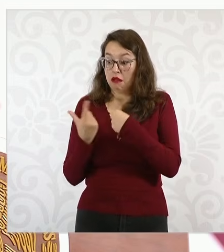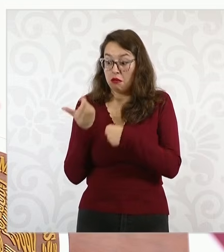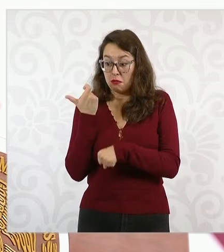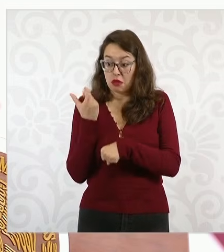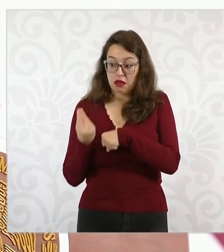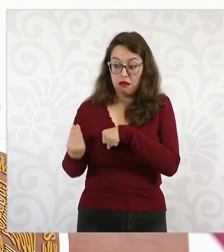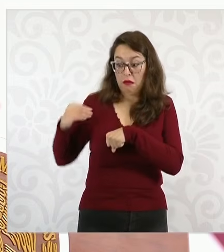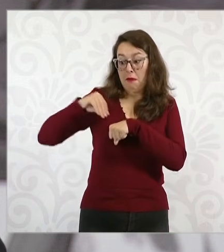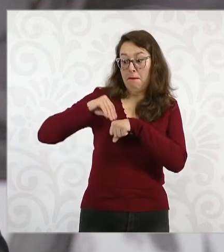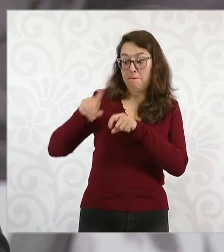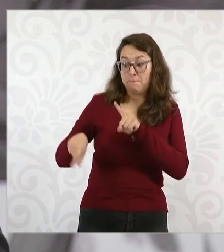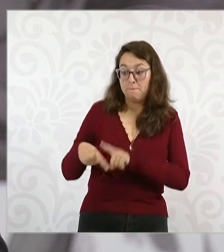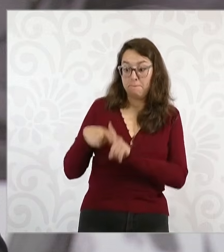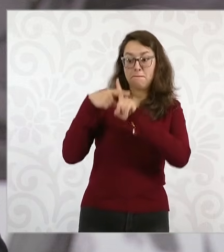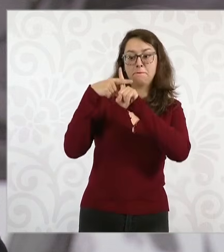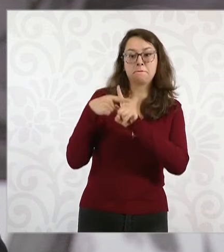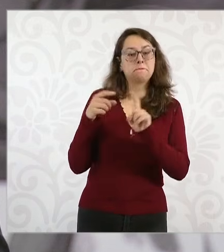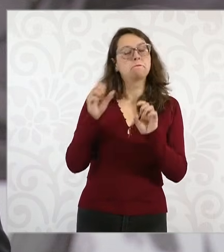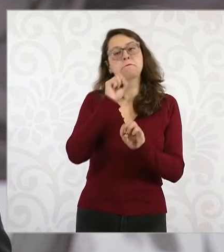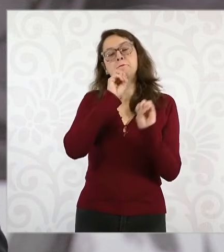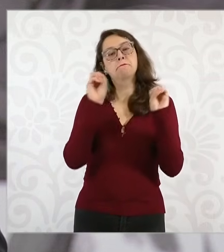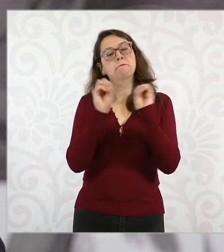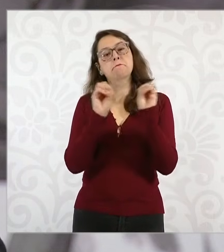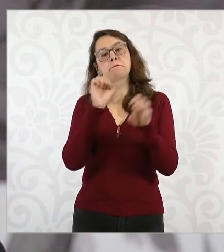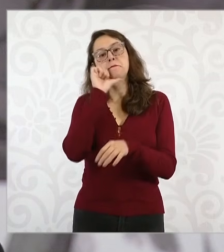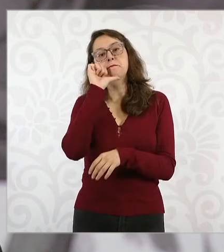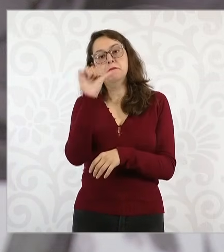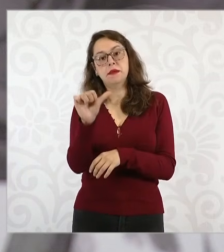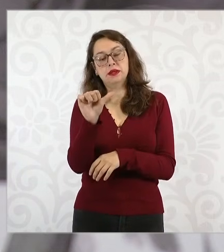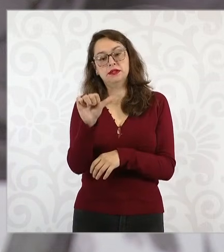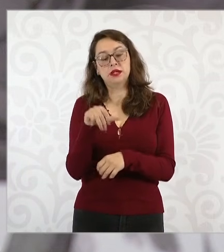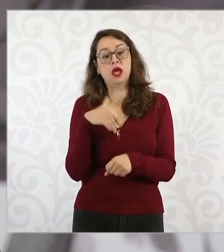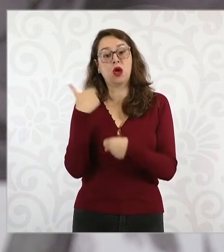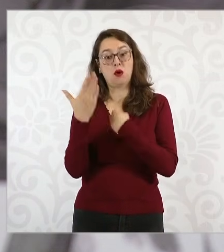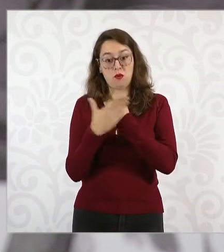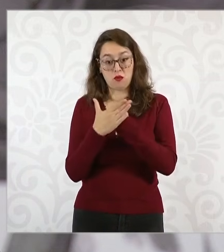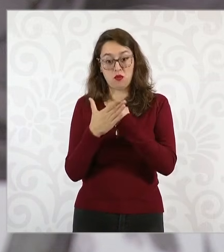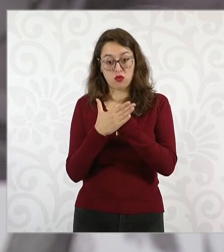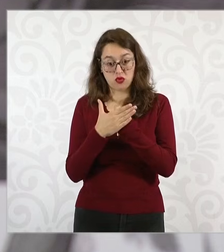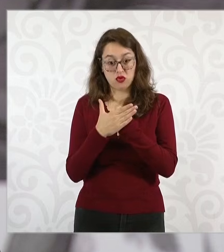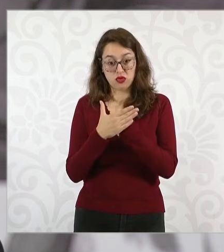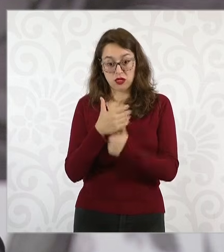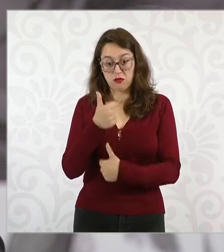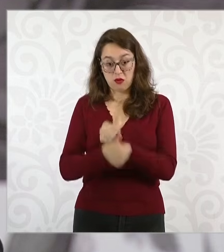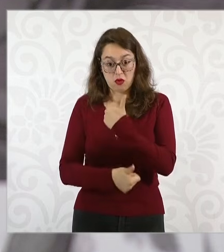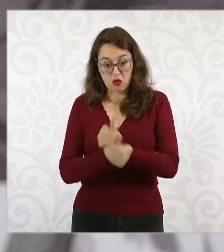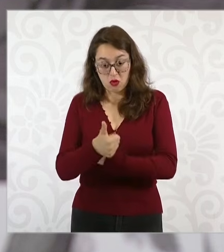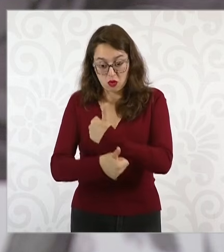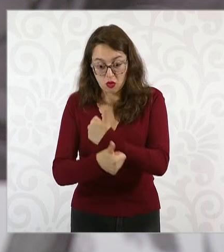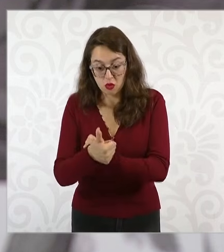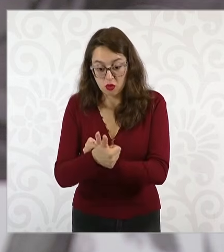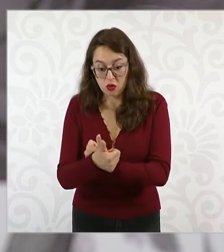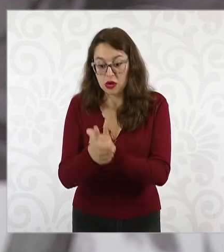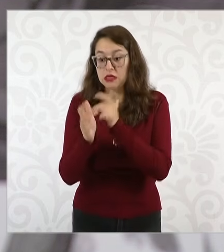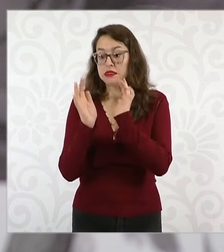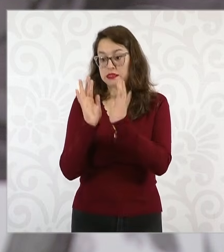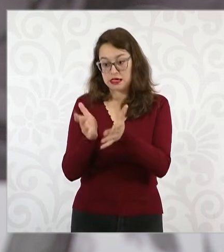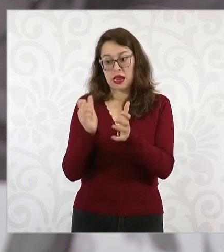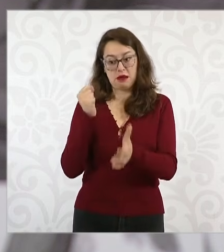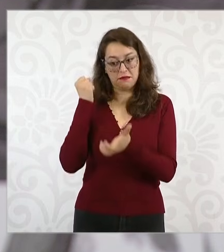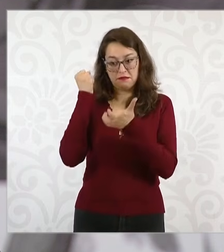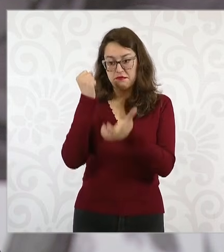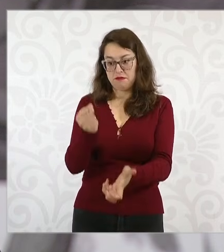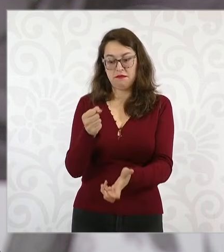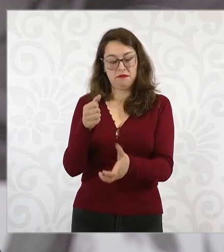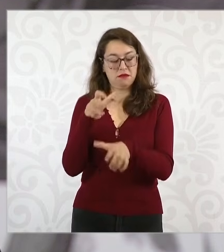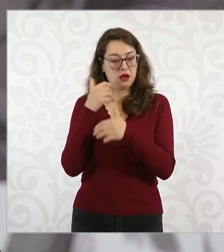ajuste de costos y la licitación que viene estaba establecida ya desde los montos que se han mostrado